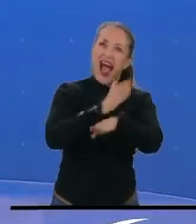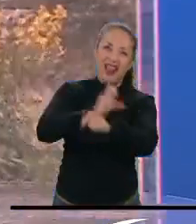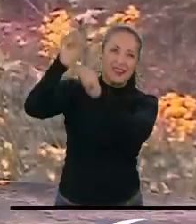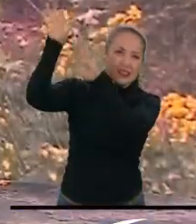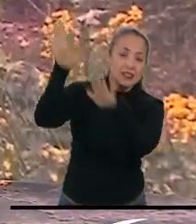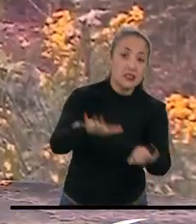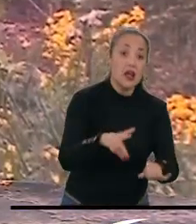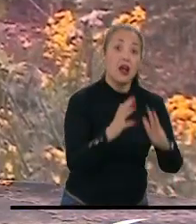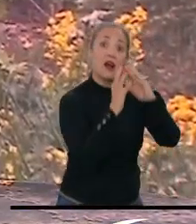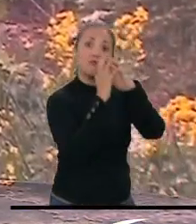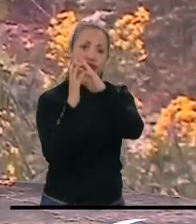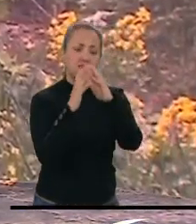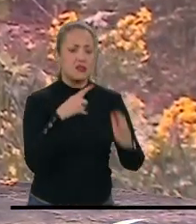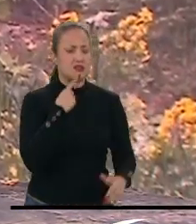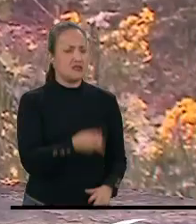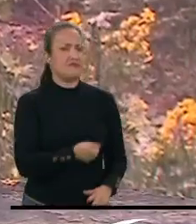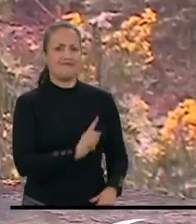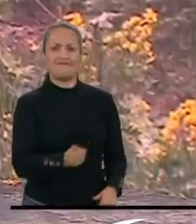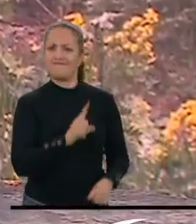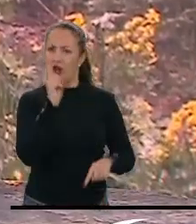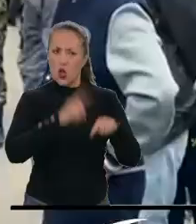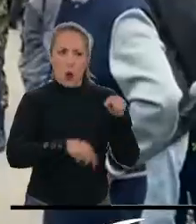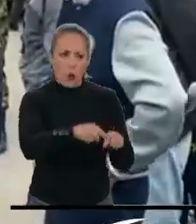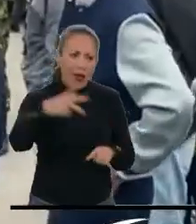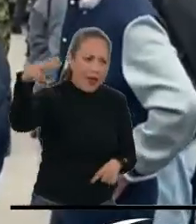pueden circular grandes camiones.